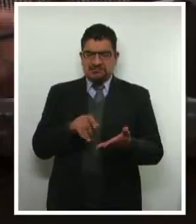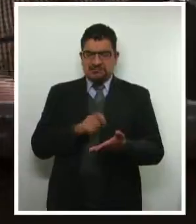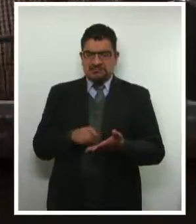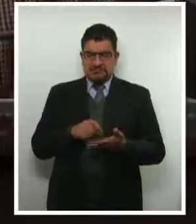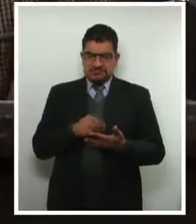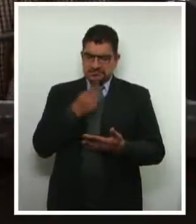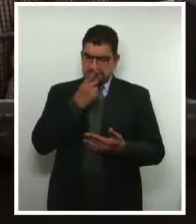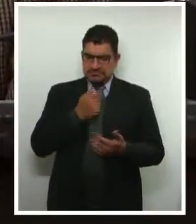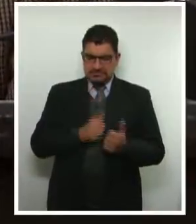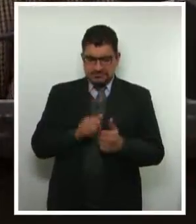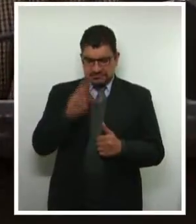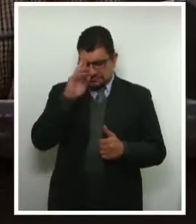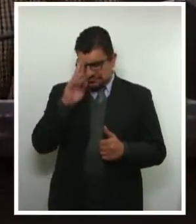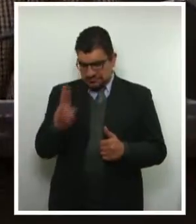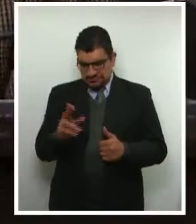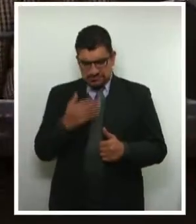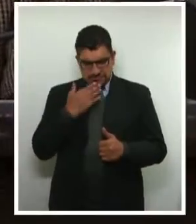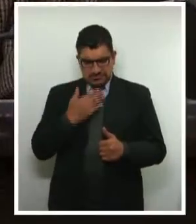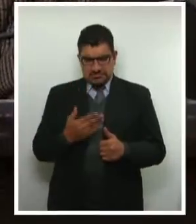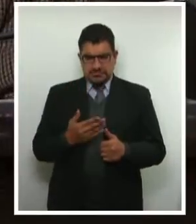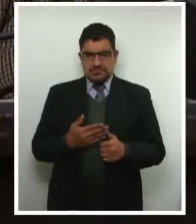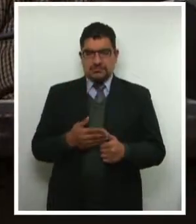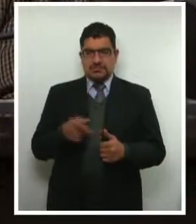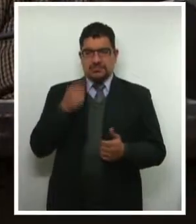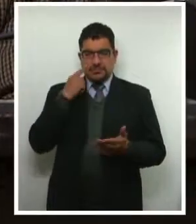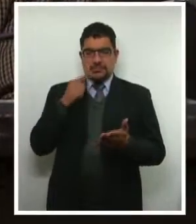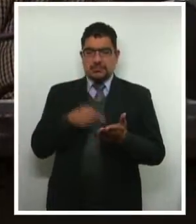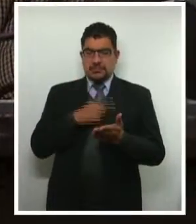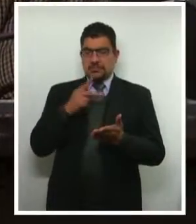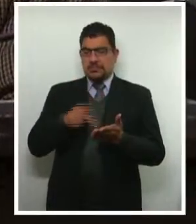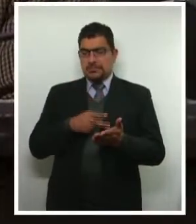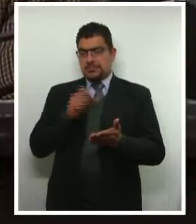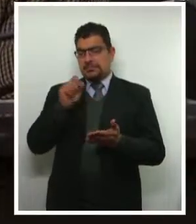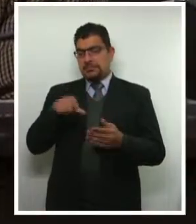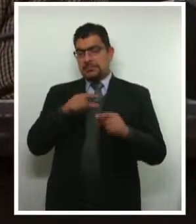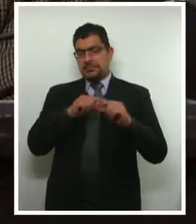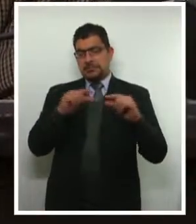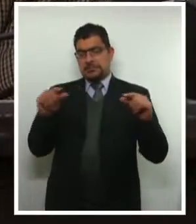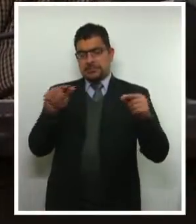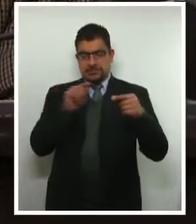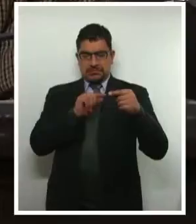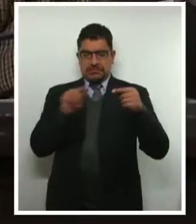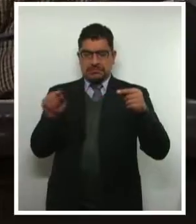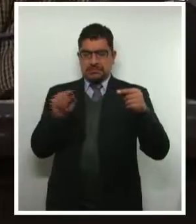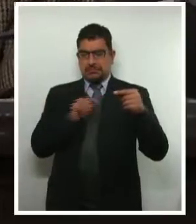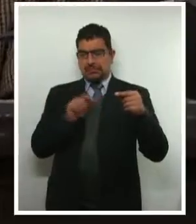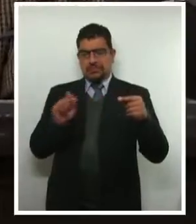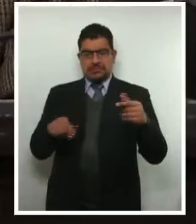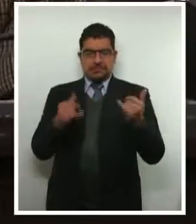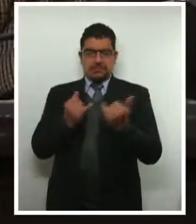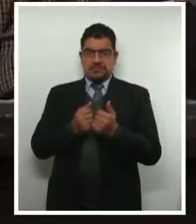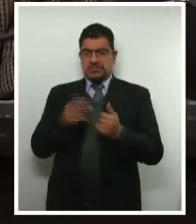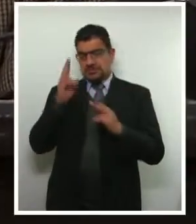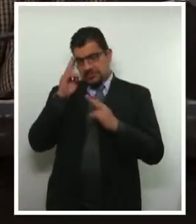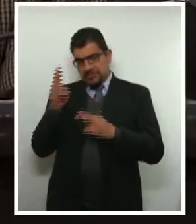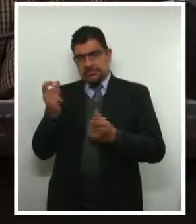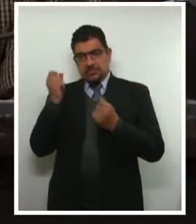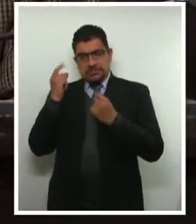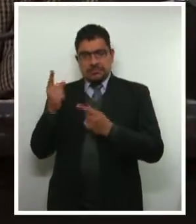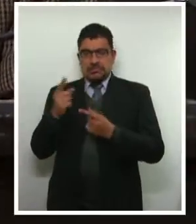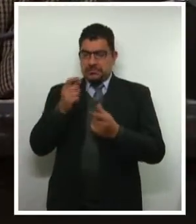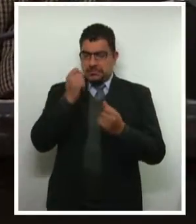digo con todo respeto. Se reiteran frases en un escaso párrafo, hace homenaje, rinde